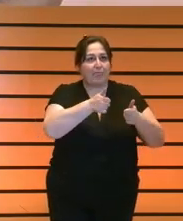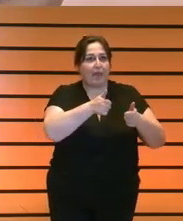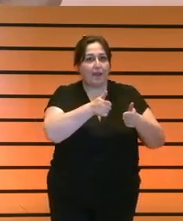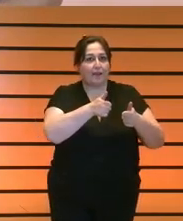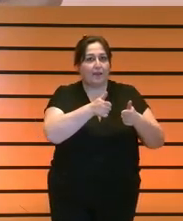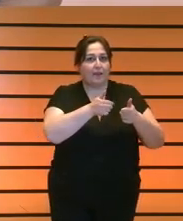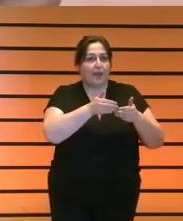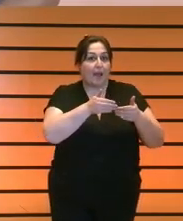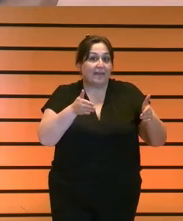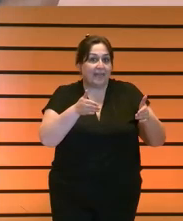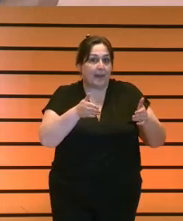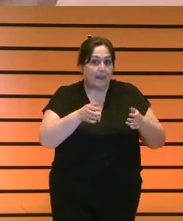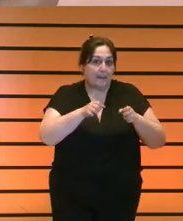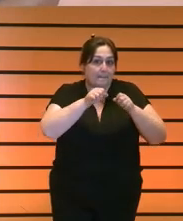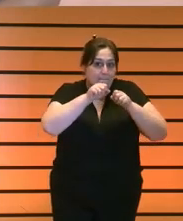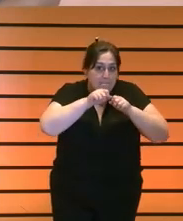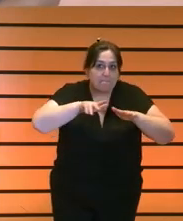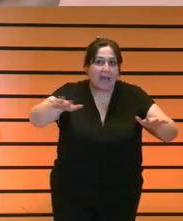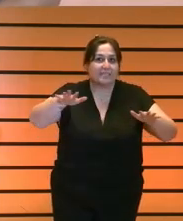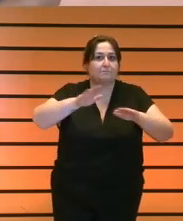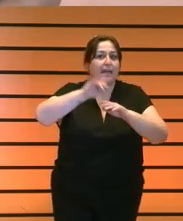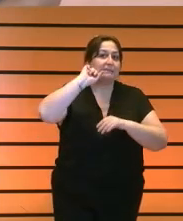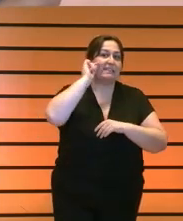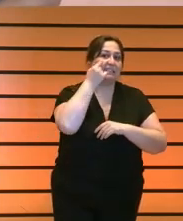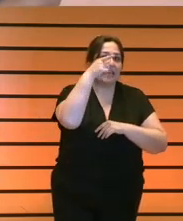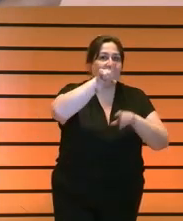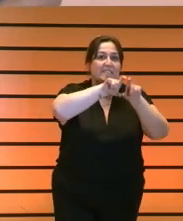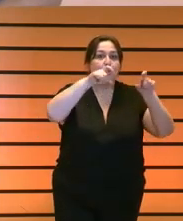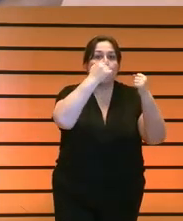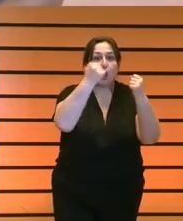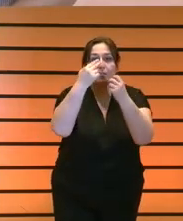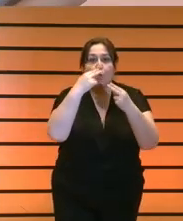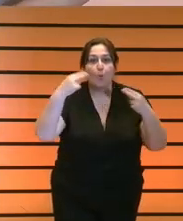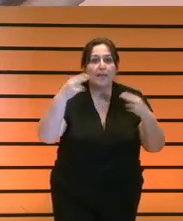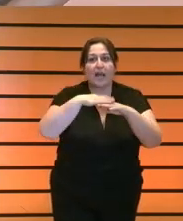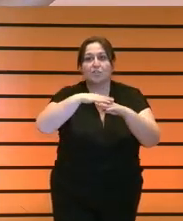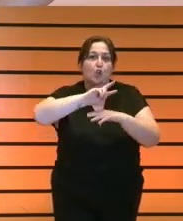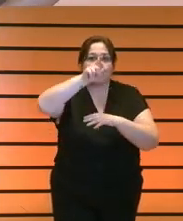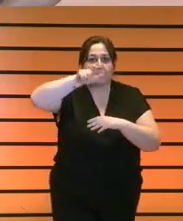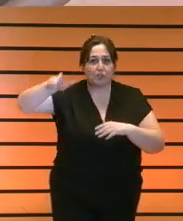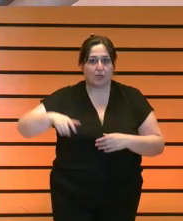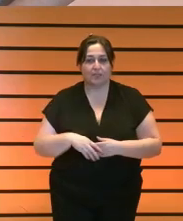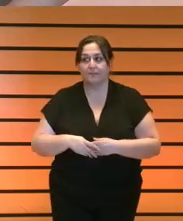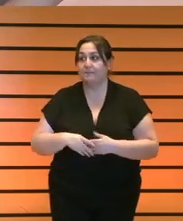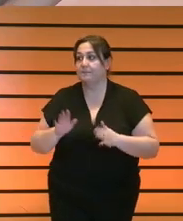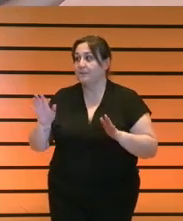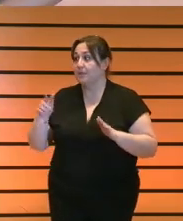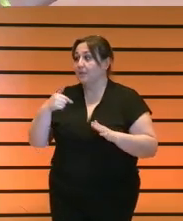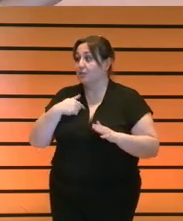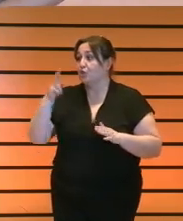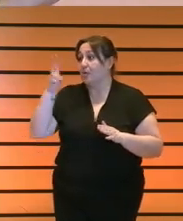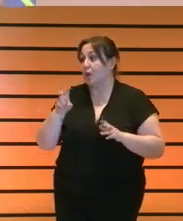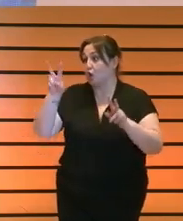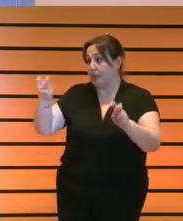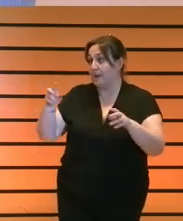y que llegaran a instituciones públicas y a otras personas? Bueno, yo que vengo del tema del